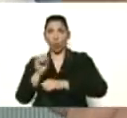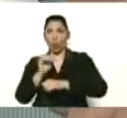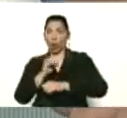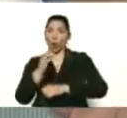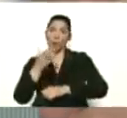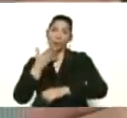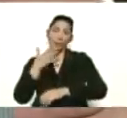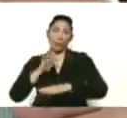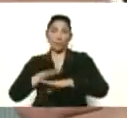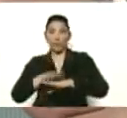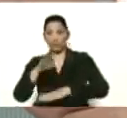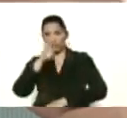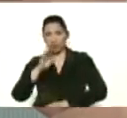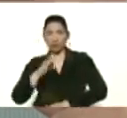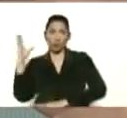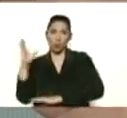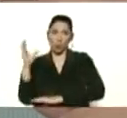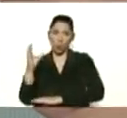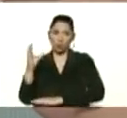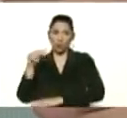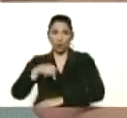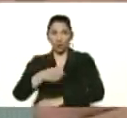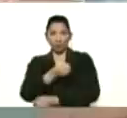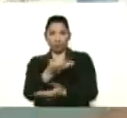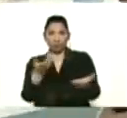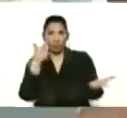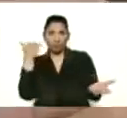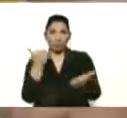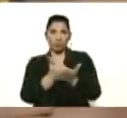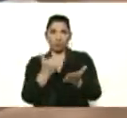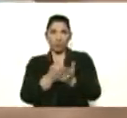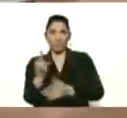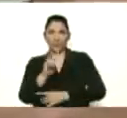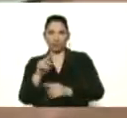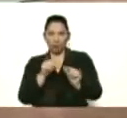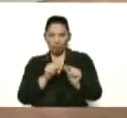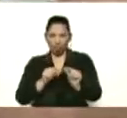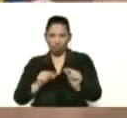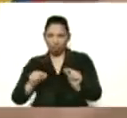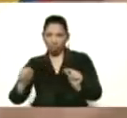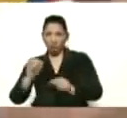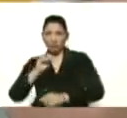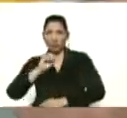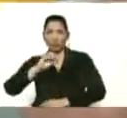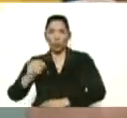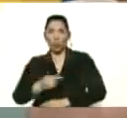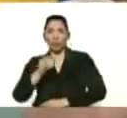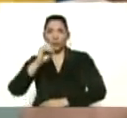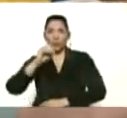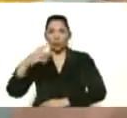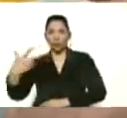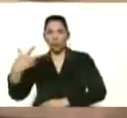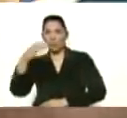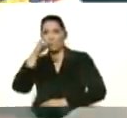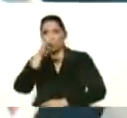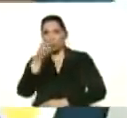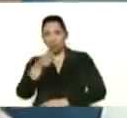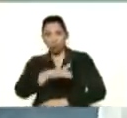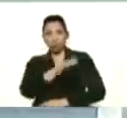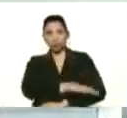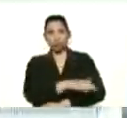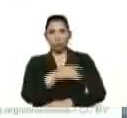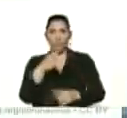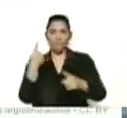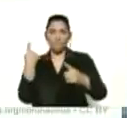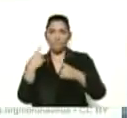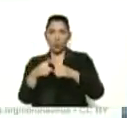de Brasil, o el caso de Colombia, y aquí está, miren, Venezuela, con 0,03 fallecidos por